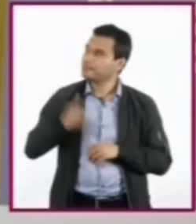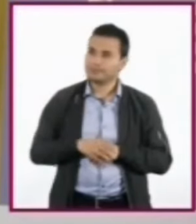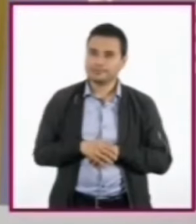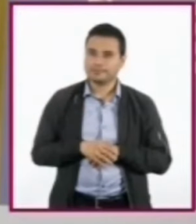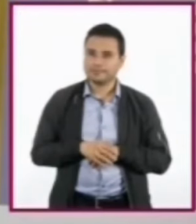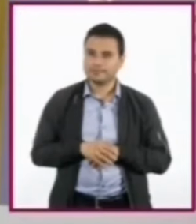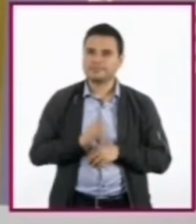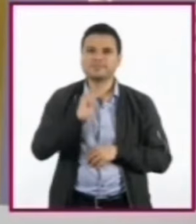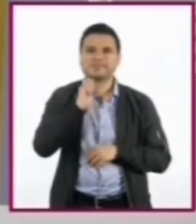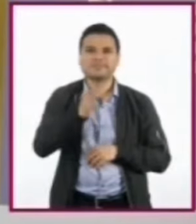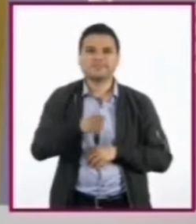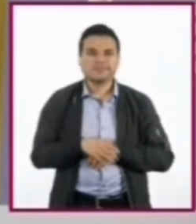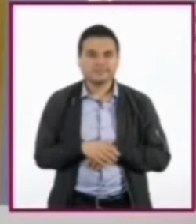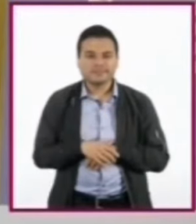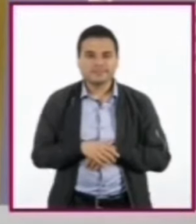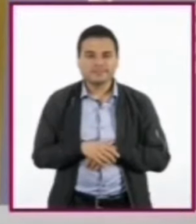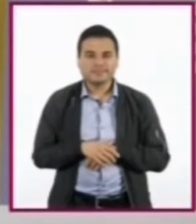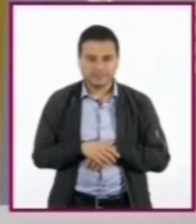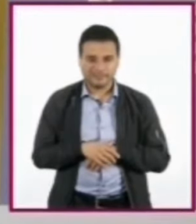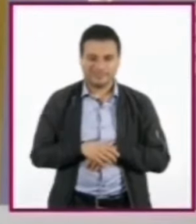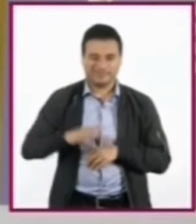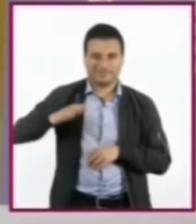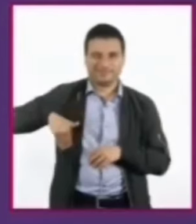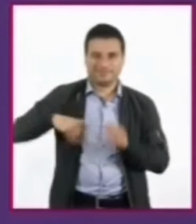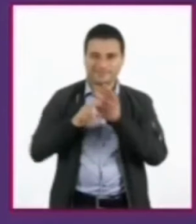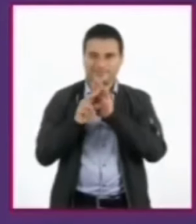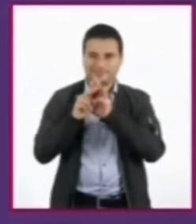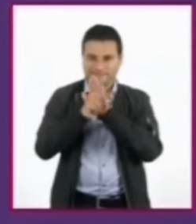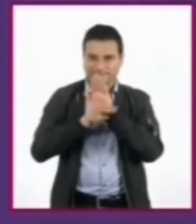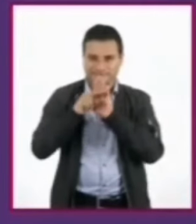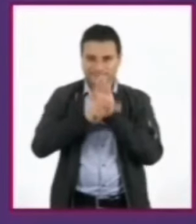alquimistas. Retomemos algunas ideas del video presentado.